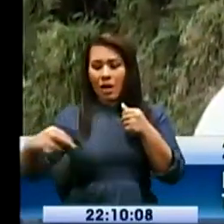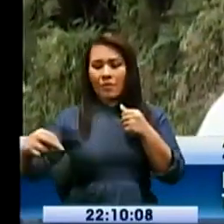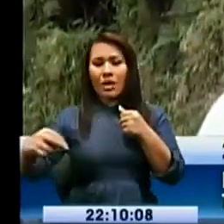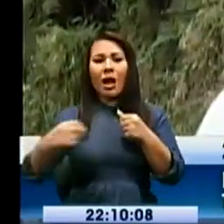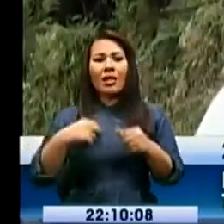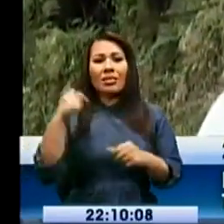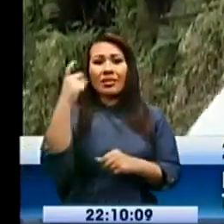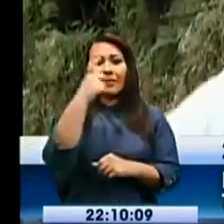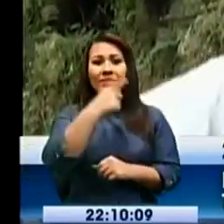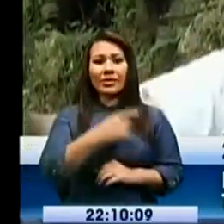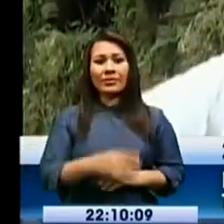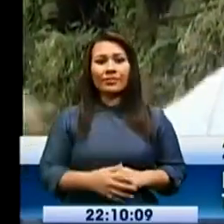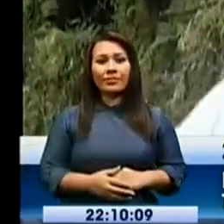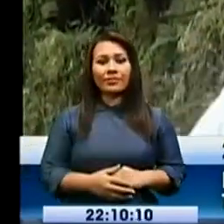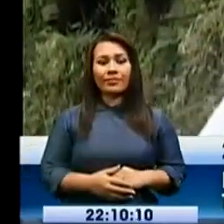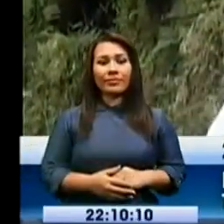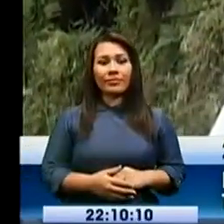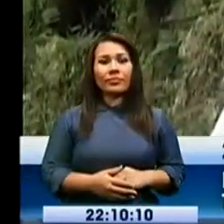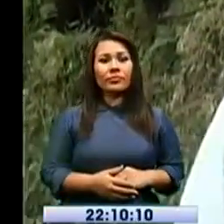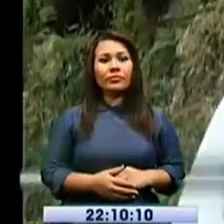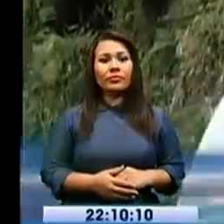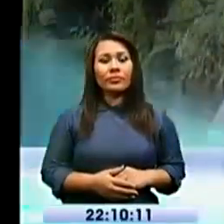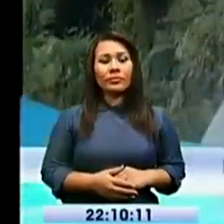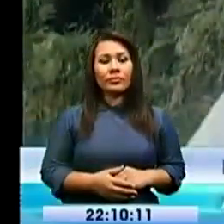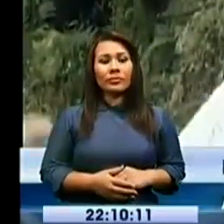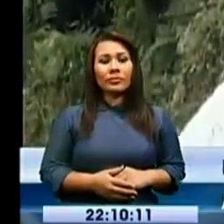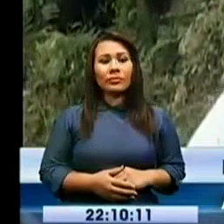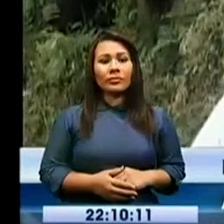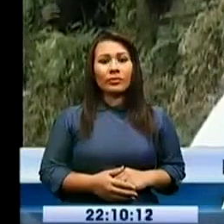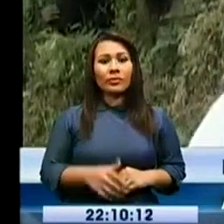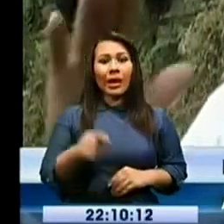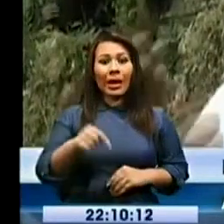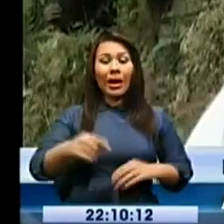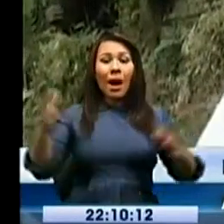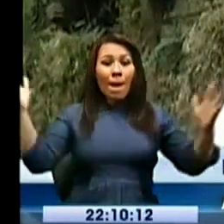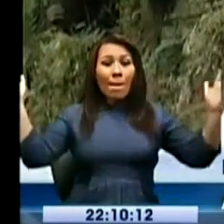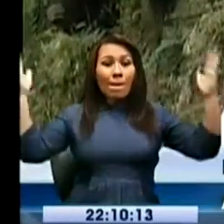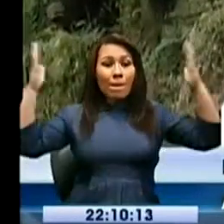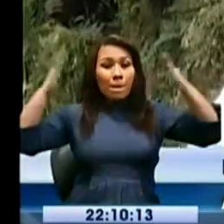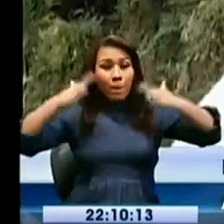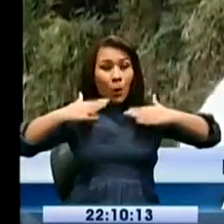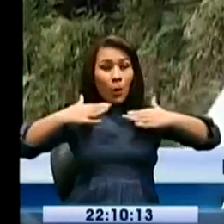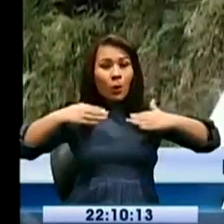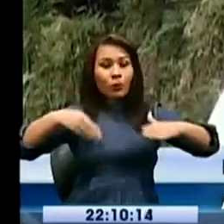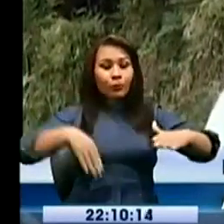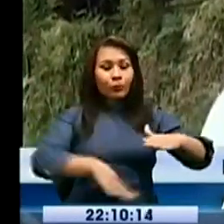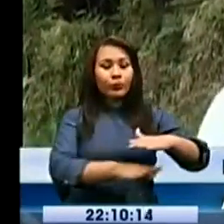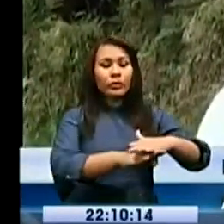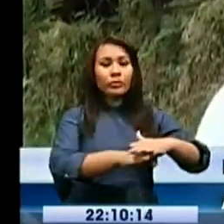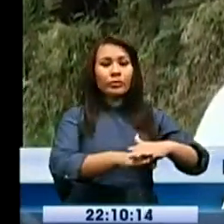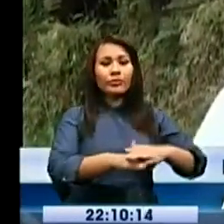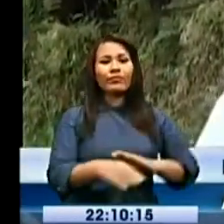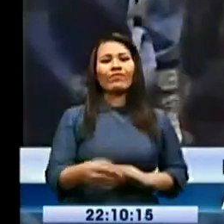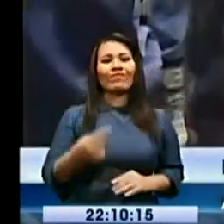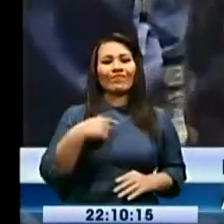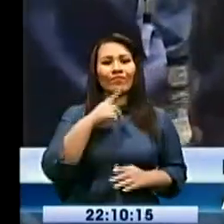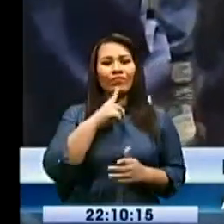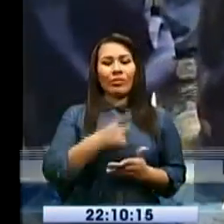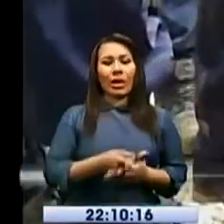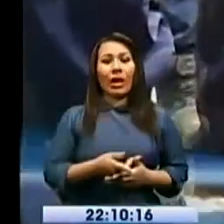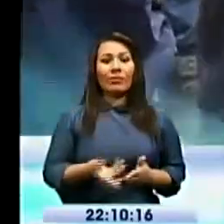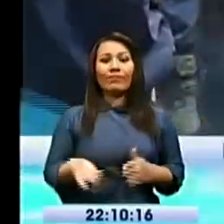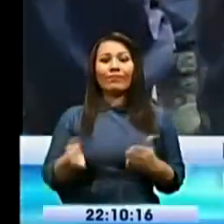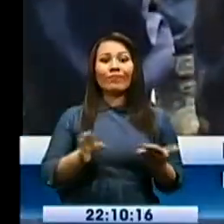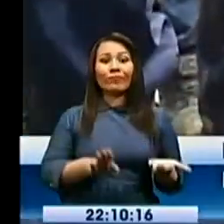salida y les viene la avalancha y se van de cabeza, así tan boca abajo. La